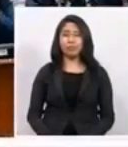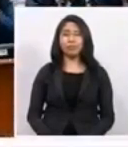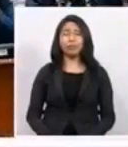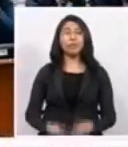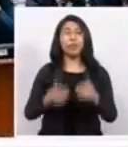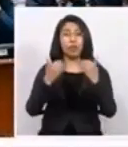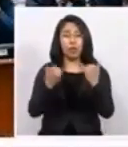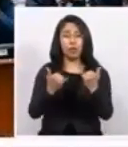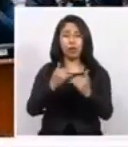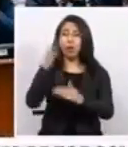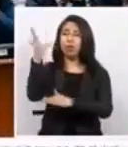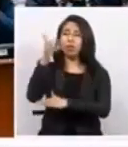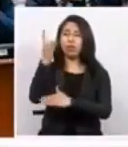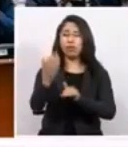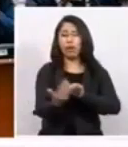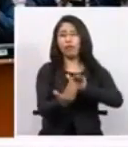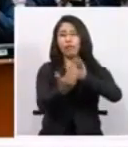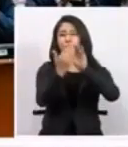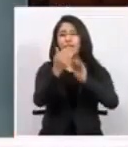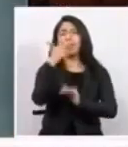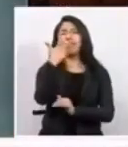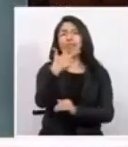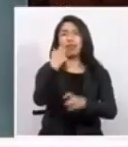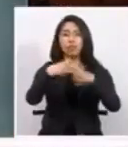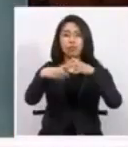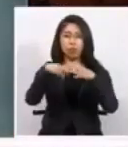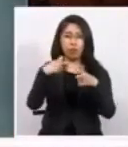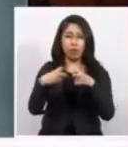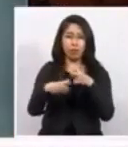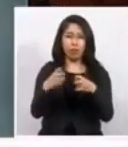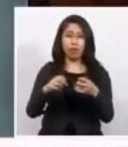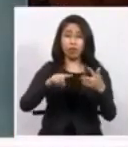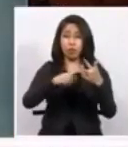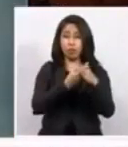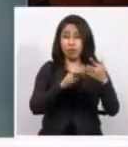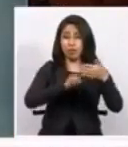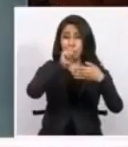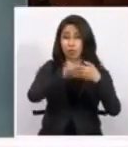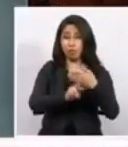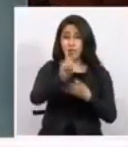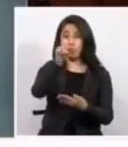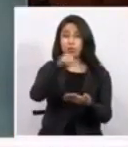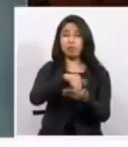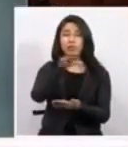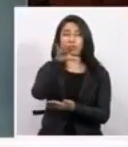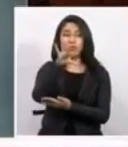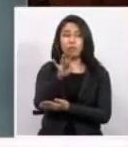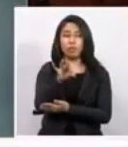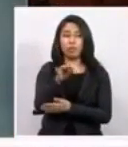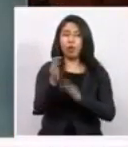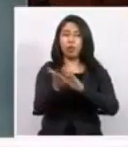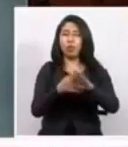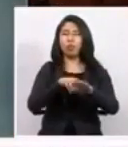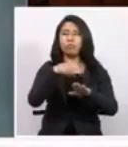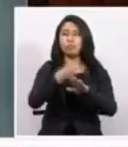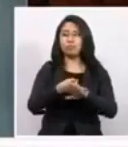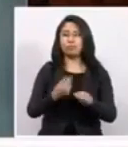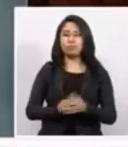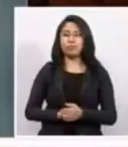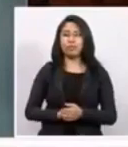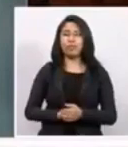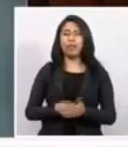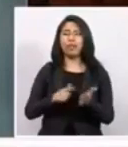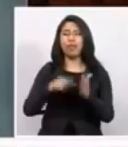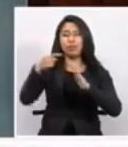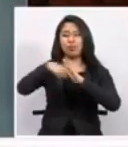Hoy nuestra patria enfrenta una triple crisis iniciada en noviembre de 2009 con el golpe de Estado y